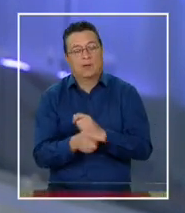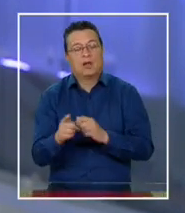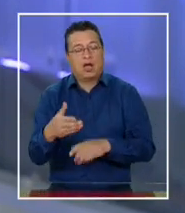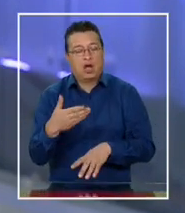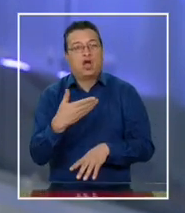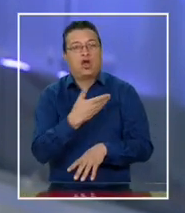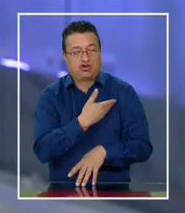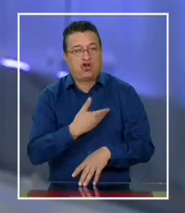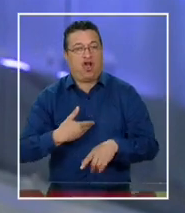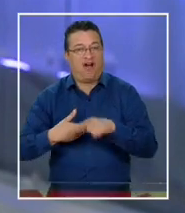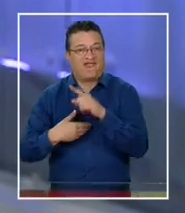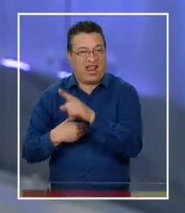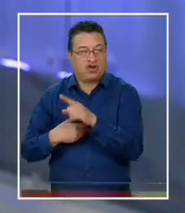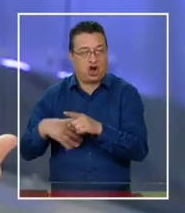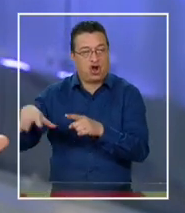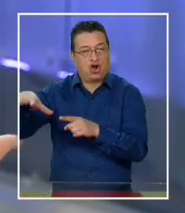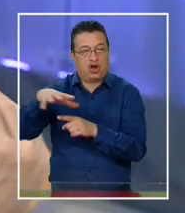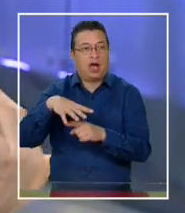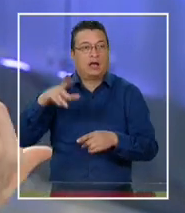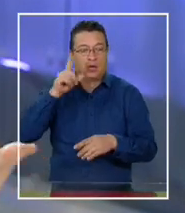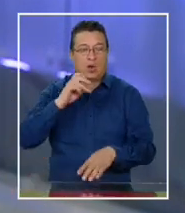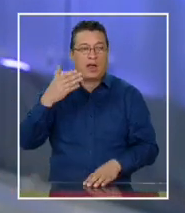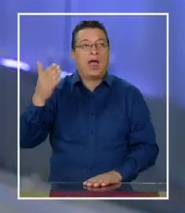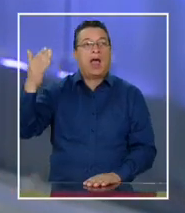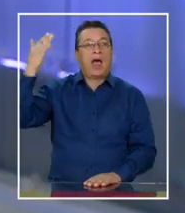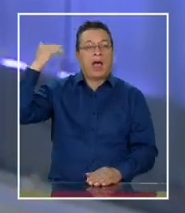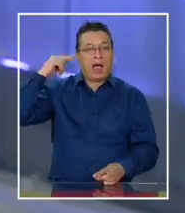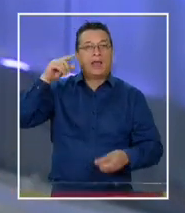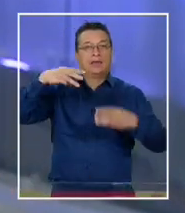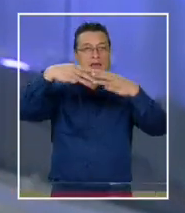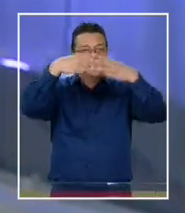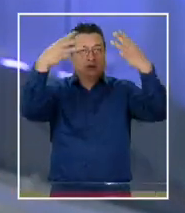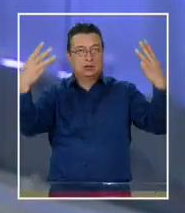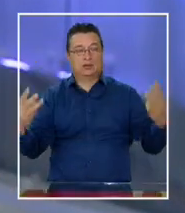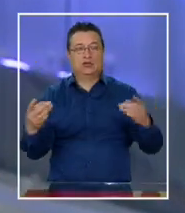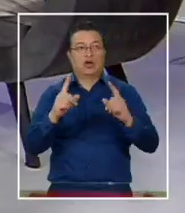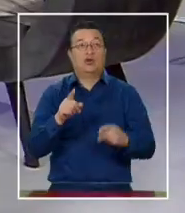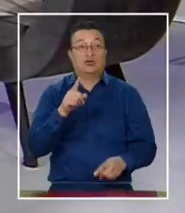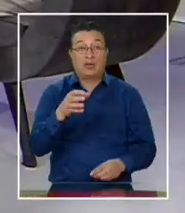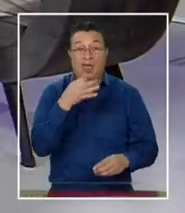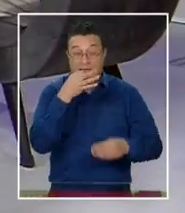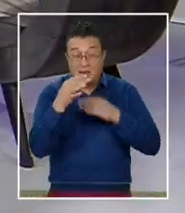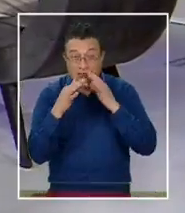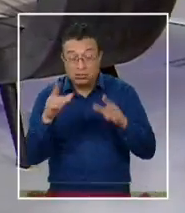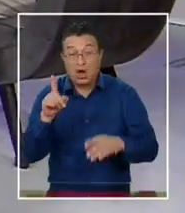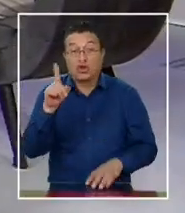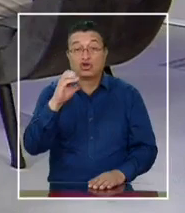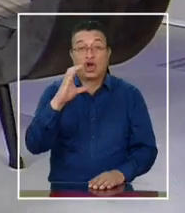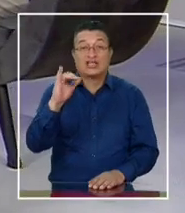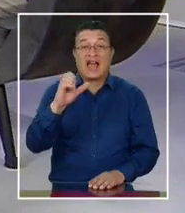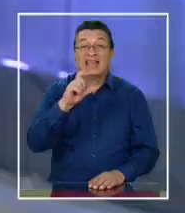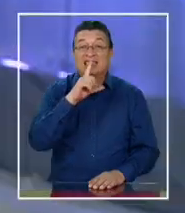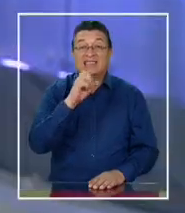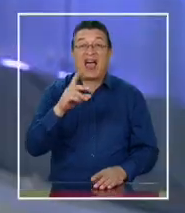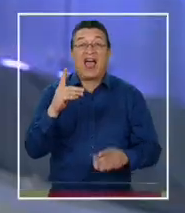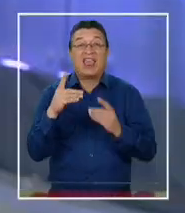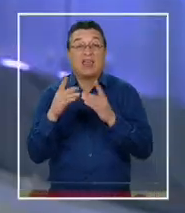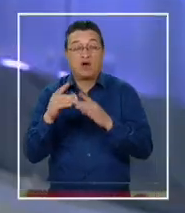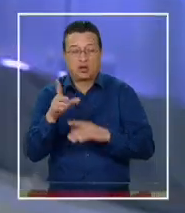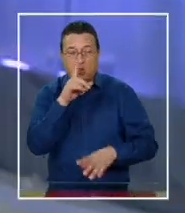un gobierno que hoy día es como era ante un gobierno de la concertación le molesta que digan eso que el socialismo democrático